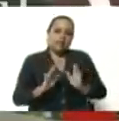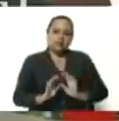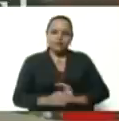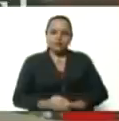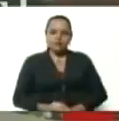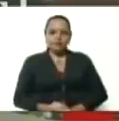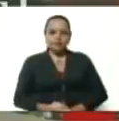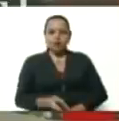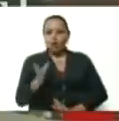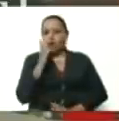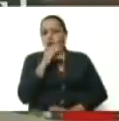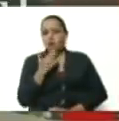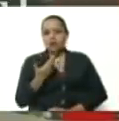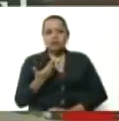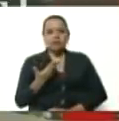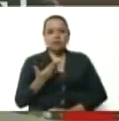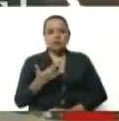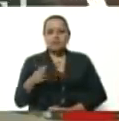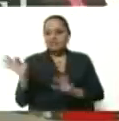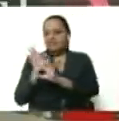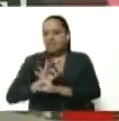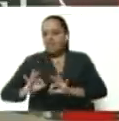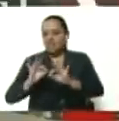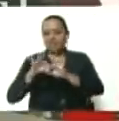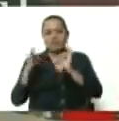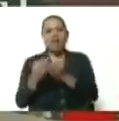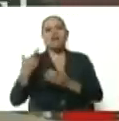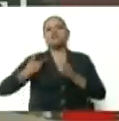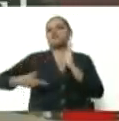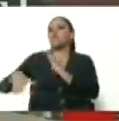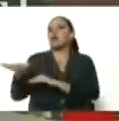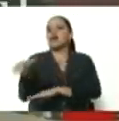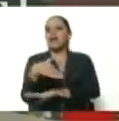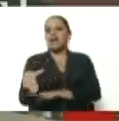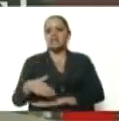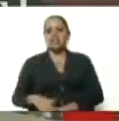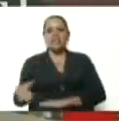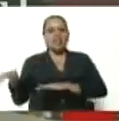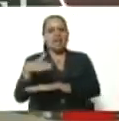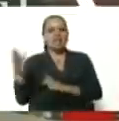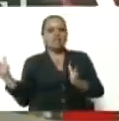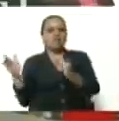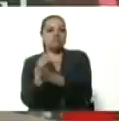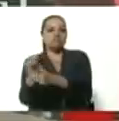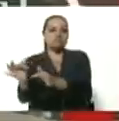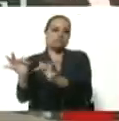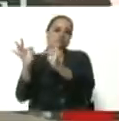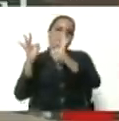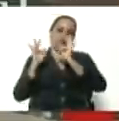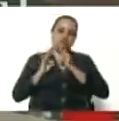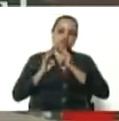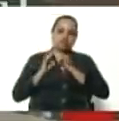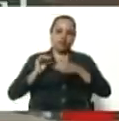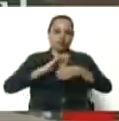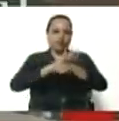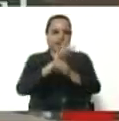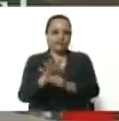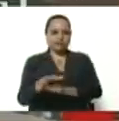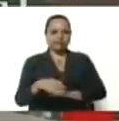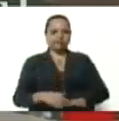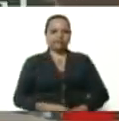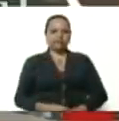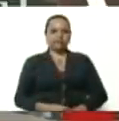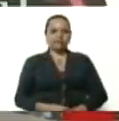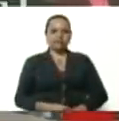no tiene ningún paciente cerca en la familia, voy para la calle, ay, en la calle consigue contagiarse. ¿Ves?